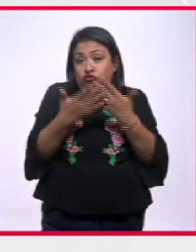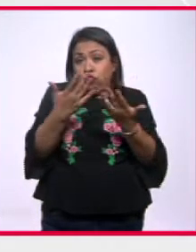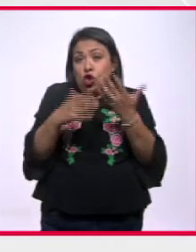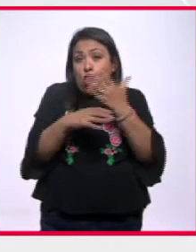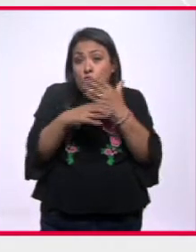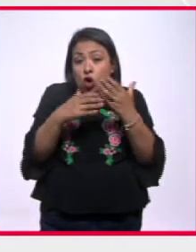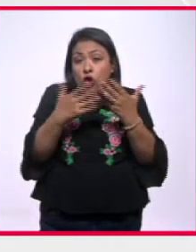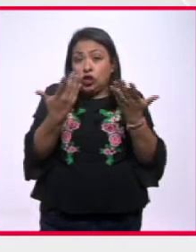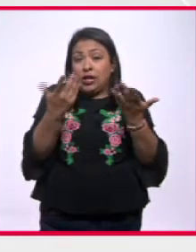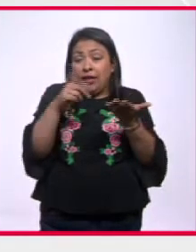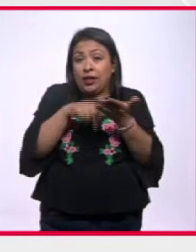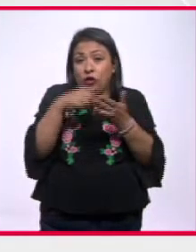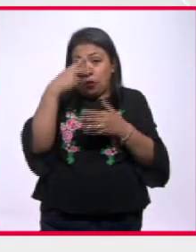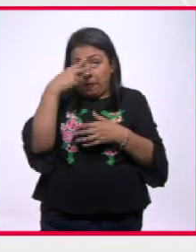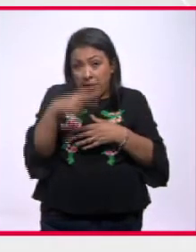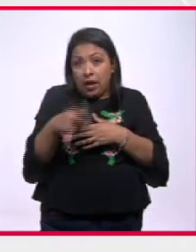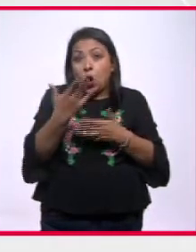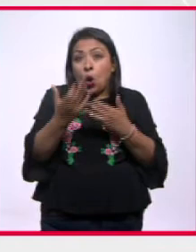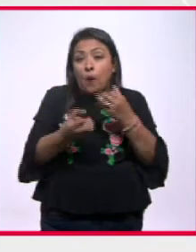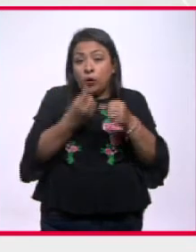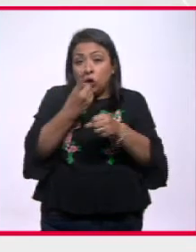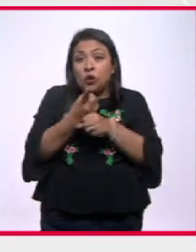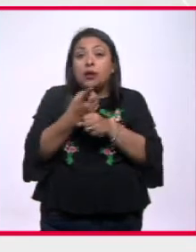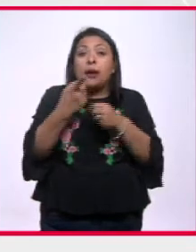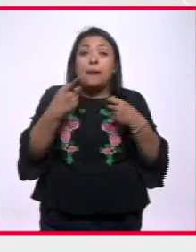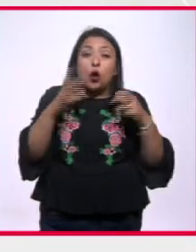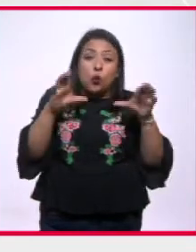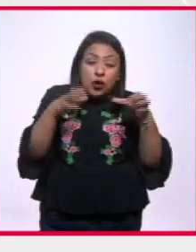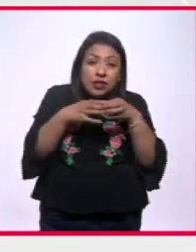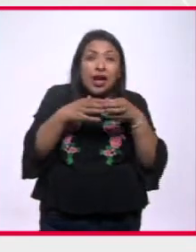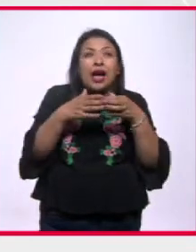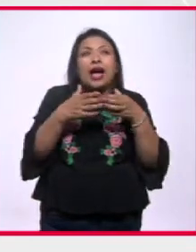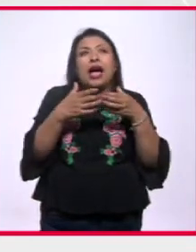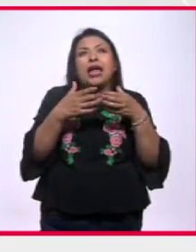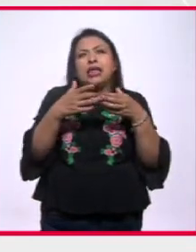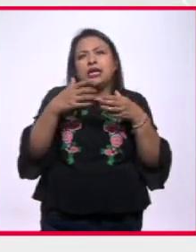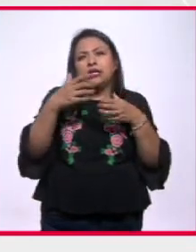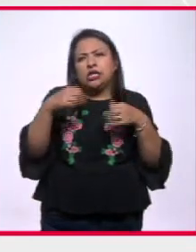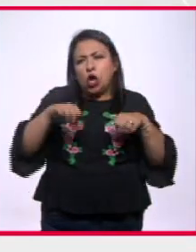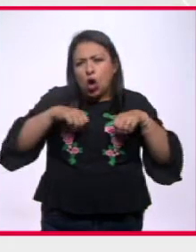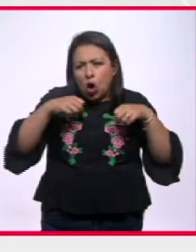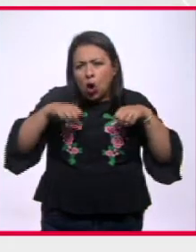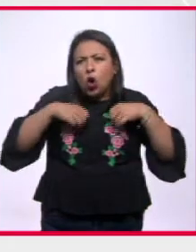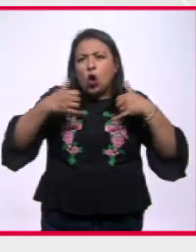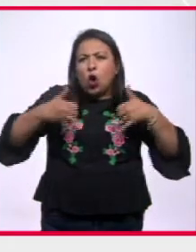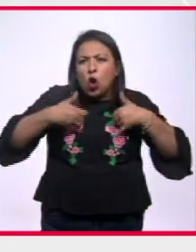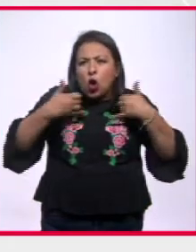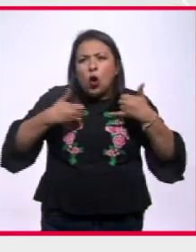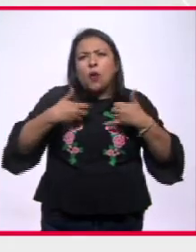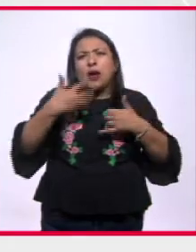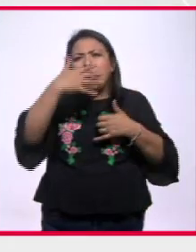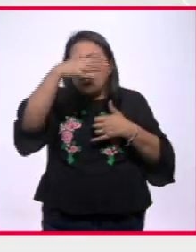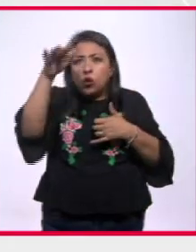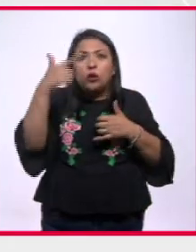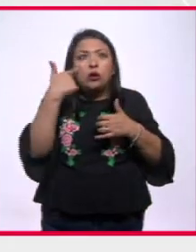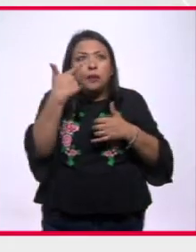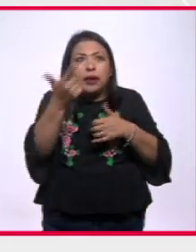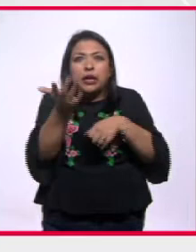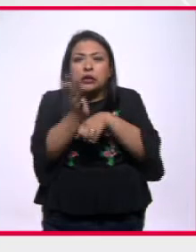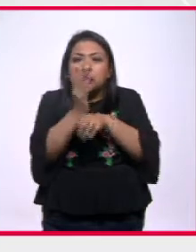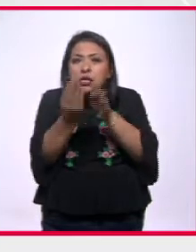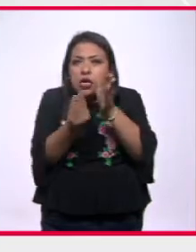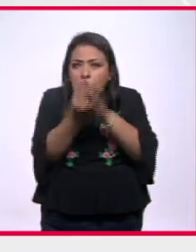de que las comunidades los chicos los mayores vean cine nuevo pero también cine clásico que no lo siguen pedir pidiendo